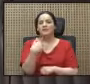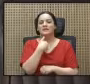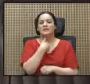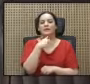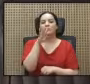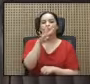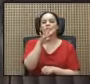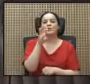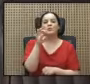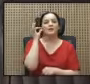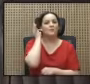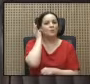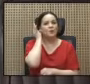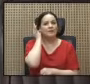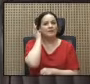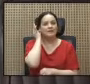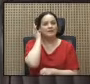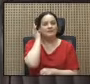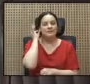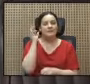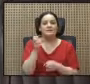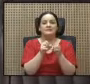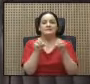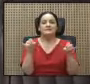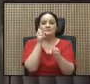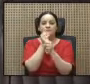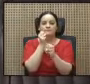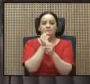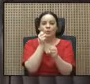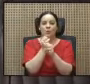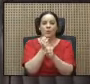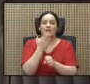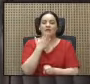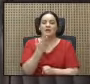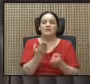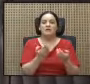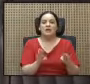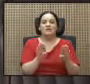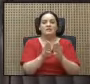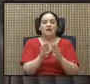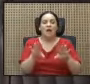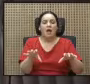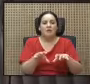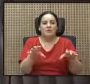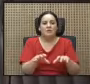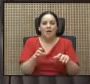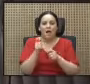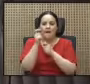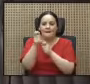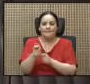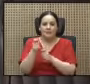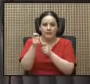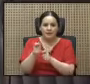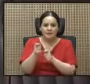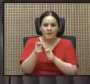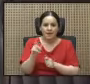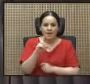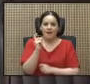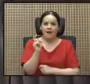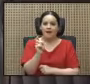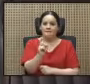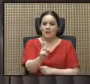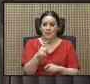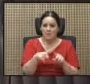mujeres, tenemos 400 mujeres sin trabajo gracias al cierre de la actividad de pesca de camarón. Pero cuando